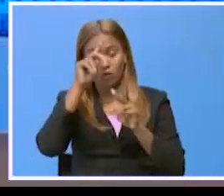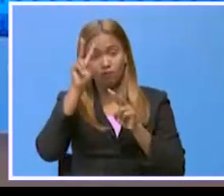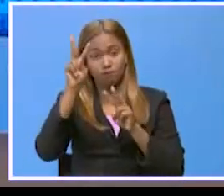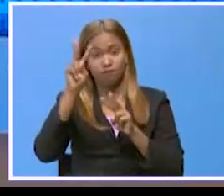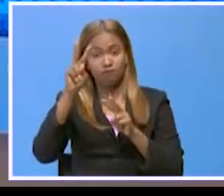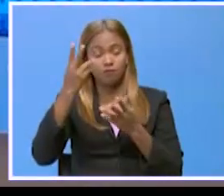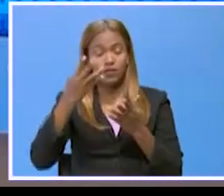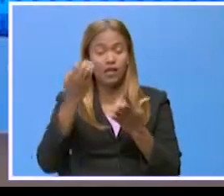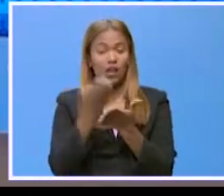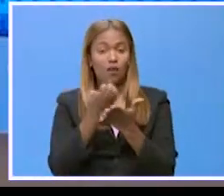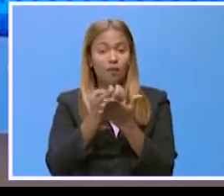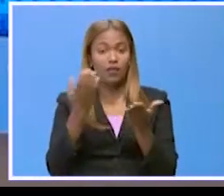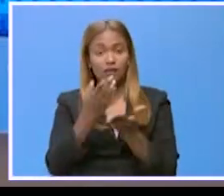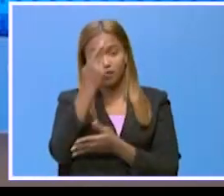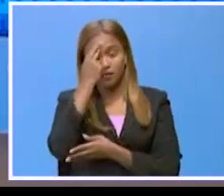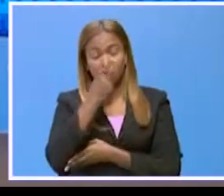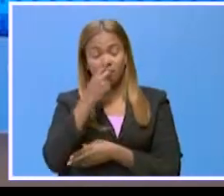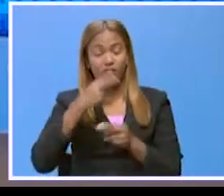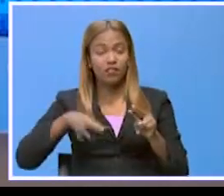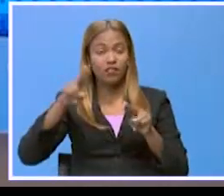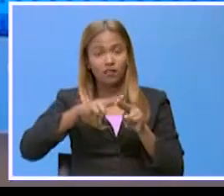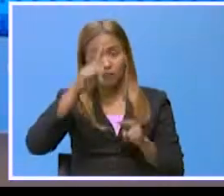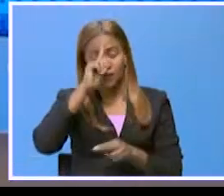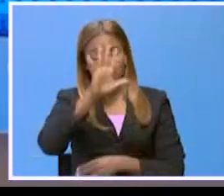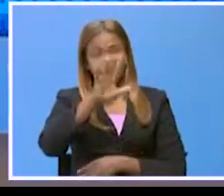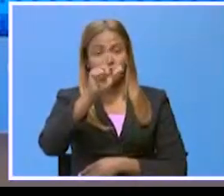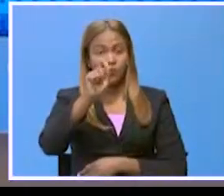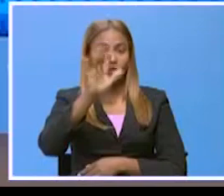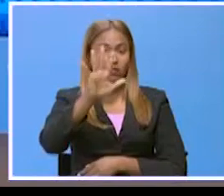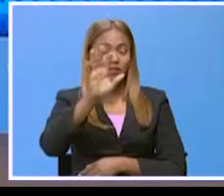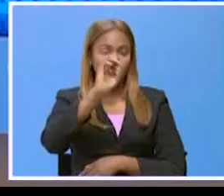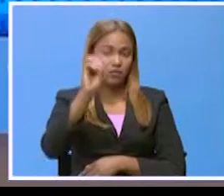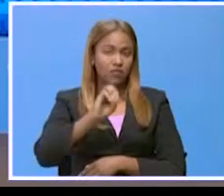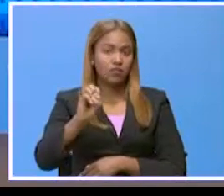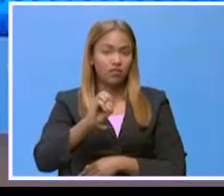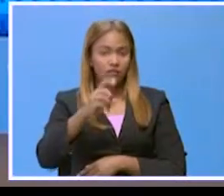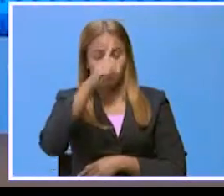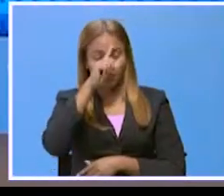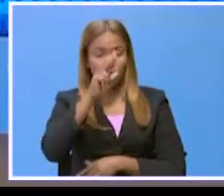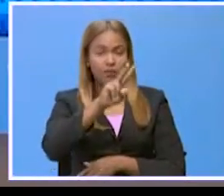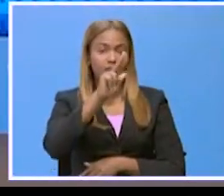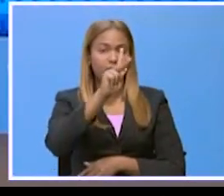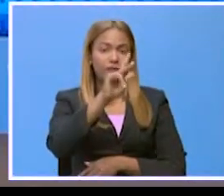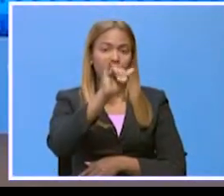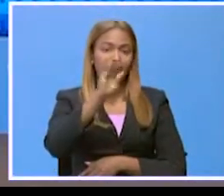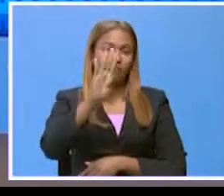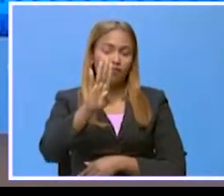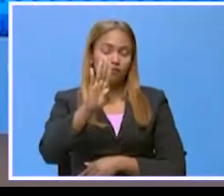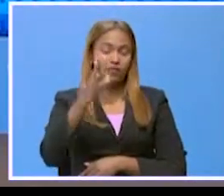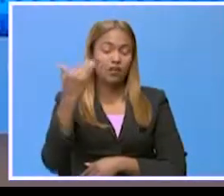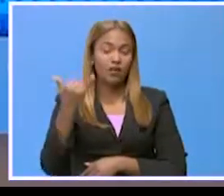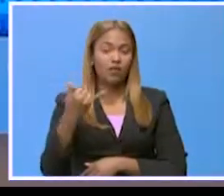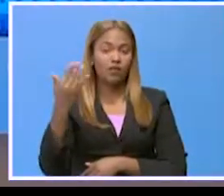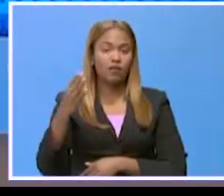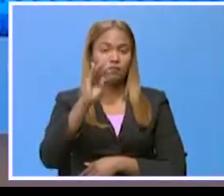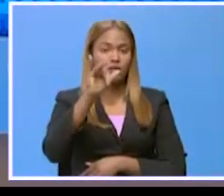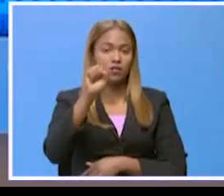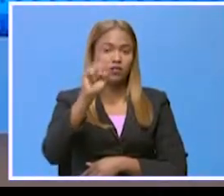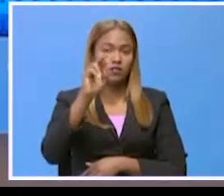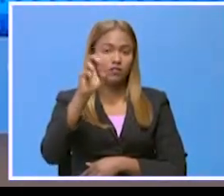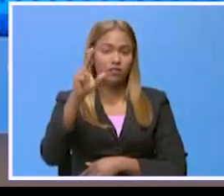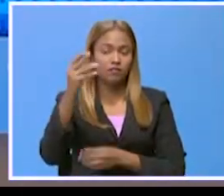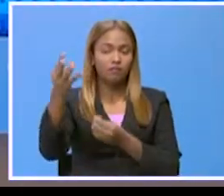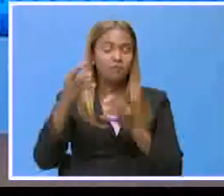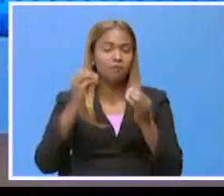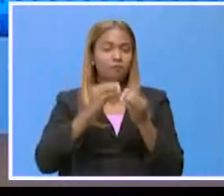economía en república dominicana de crecimiento un 5.5 por ciento del producto interno bruto nuestro compañero marcos nívar